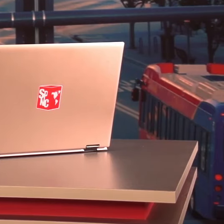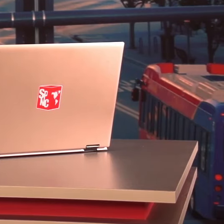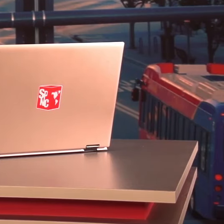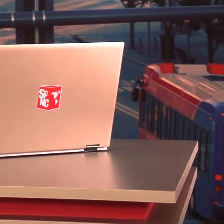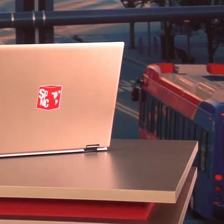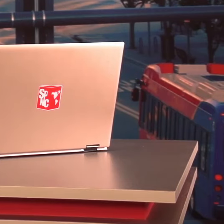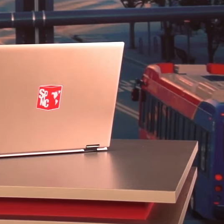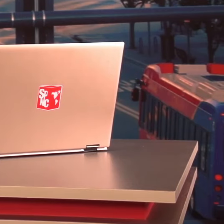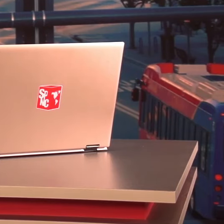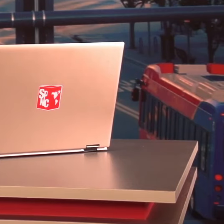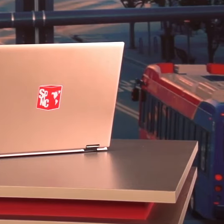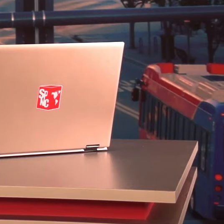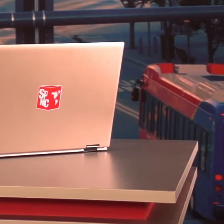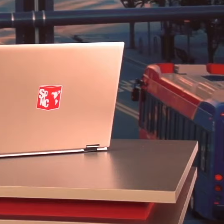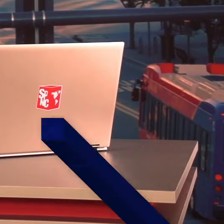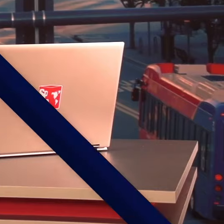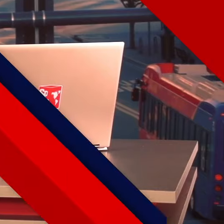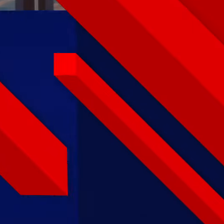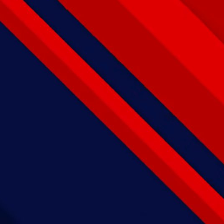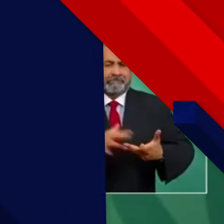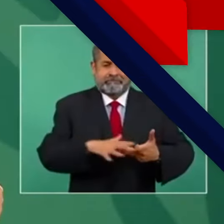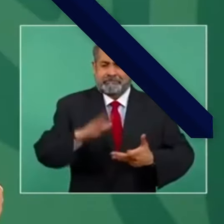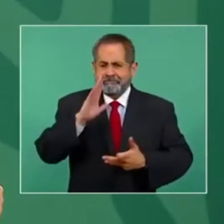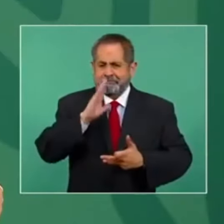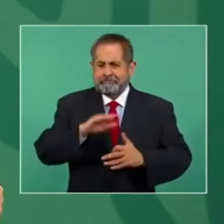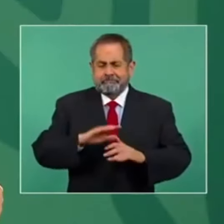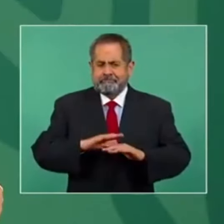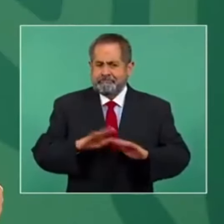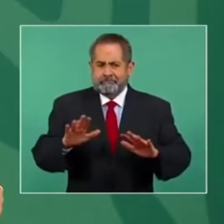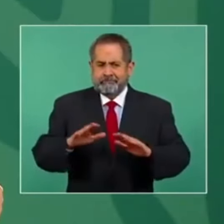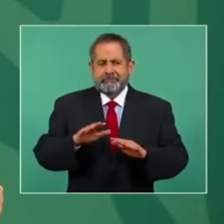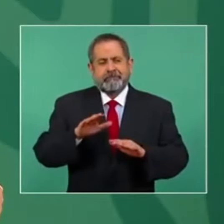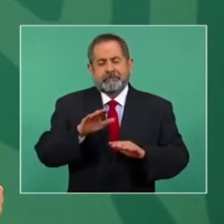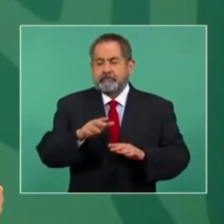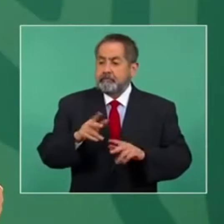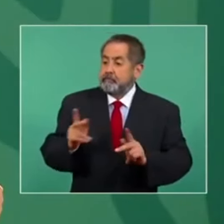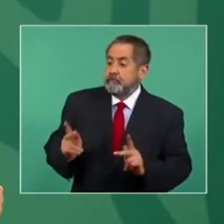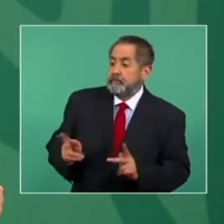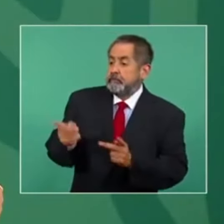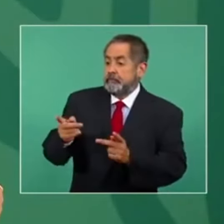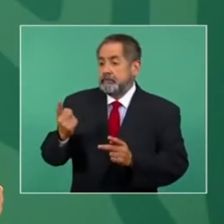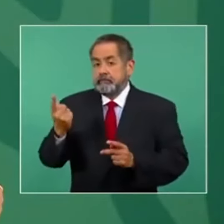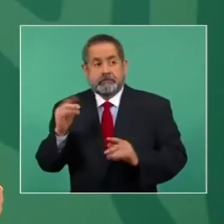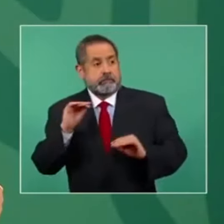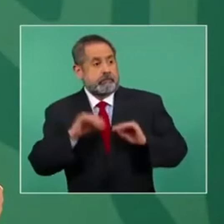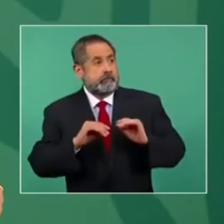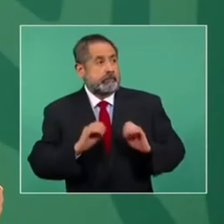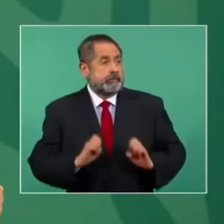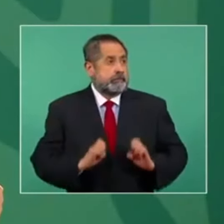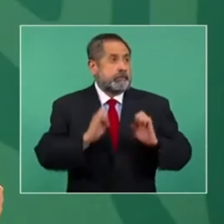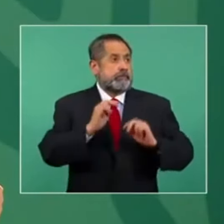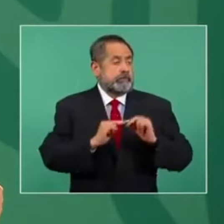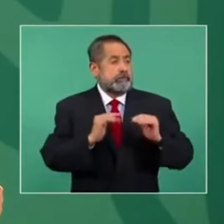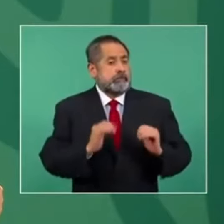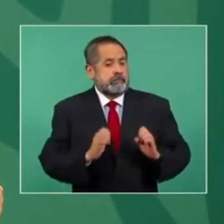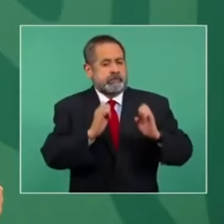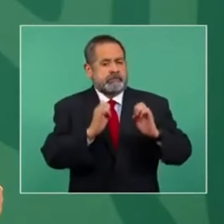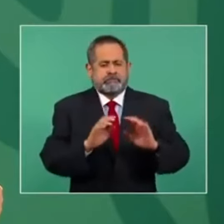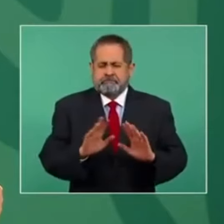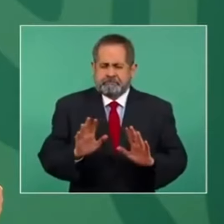para intereses personales accionamientos negocios inmobiliarios acuérdense